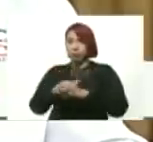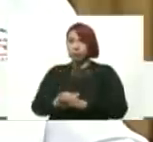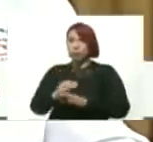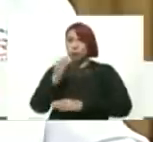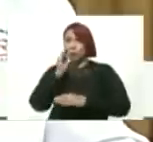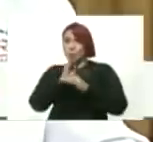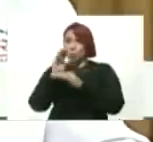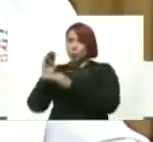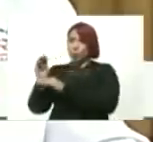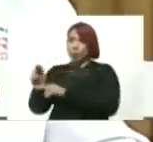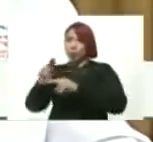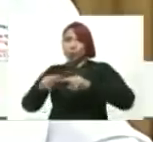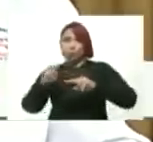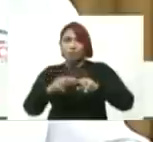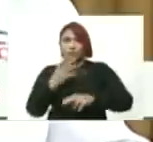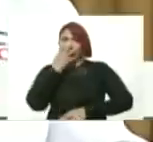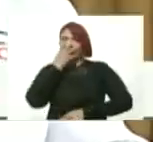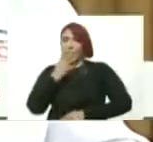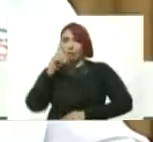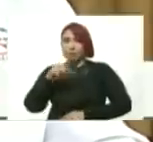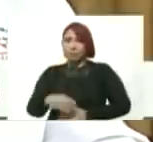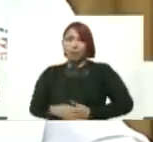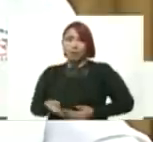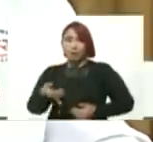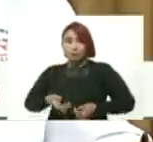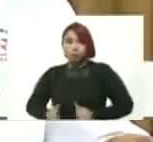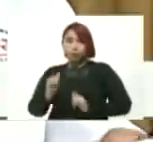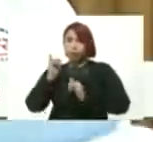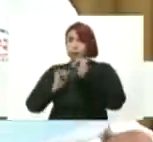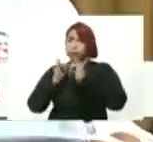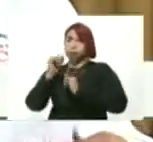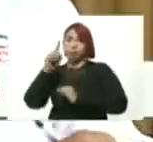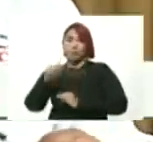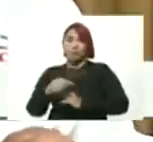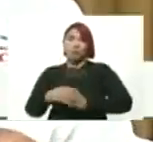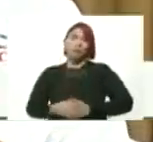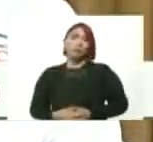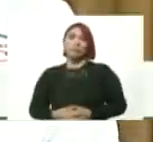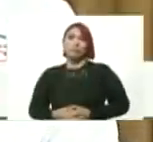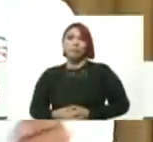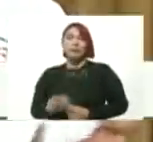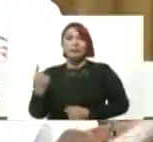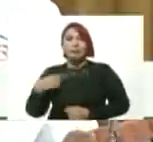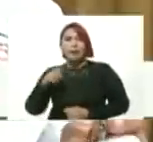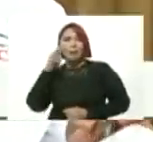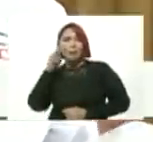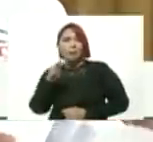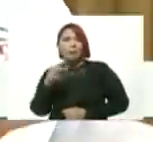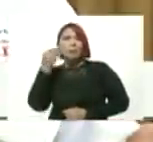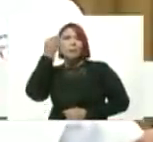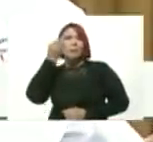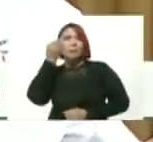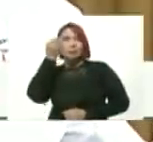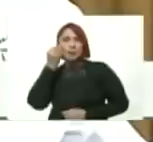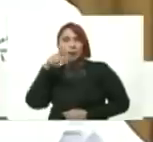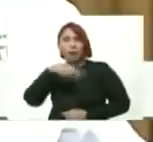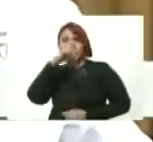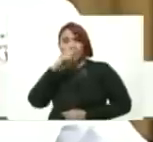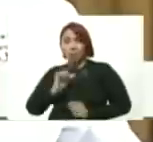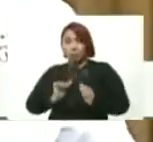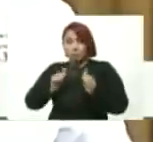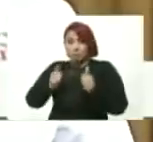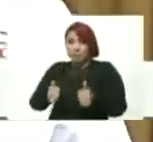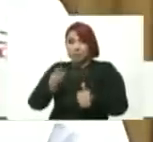enfermería cuidados neonatales enfermería de nefrología cuidador oncológico y tenemos en la vista presidente para año que comienza